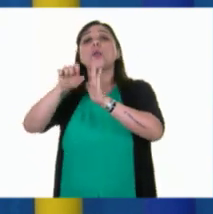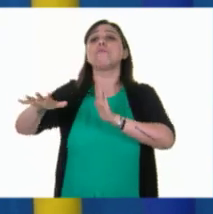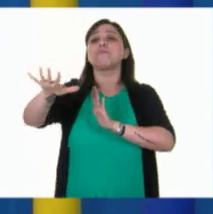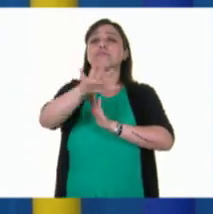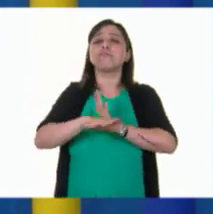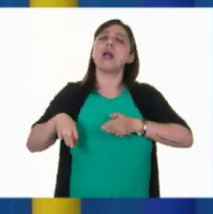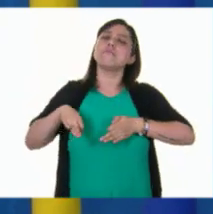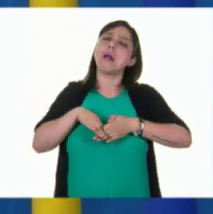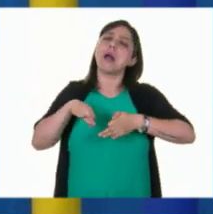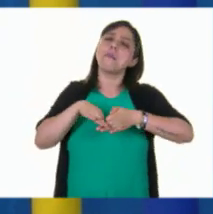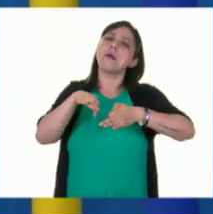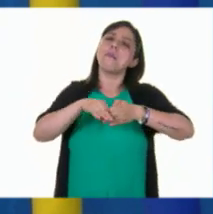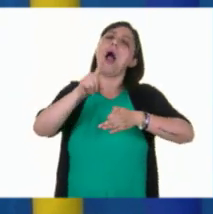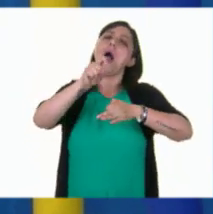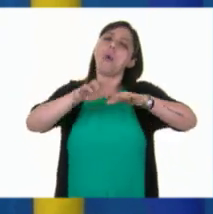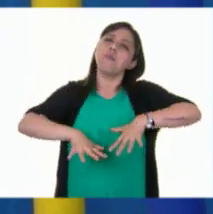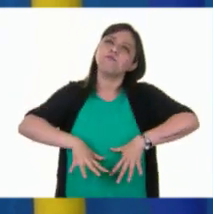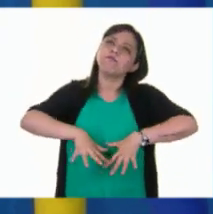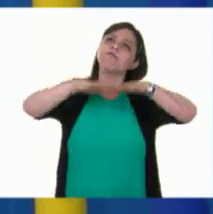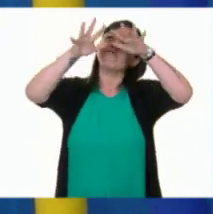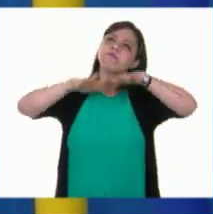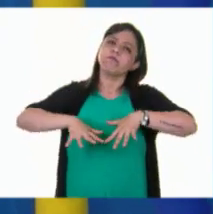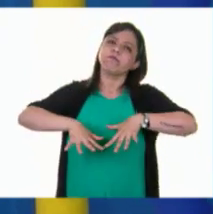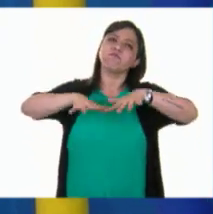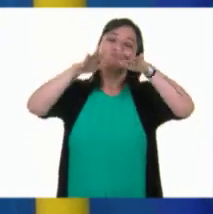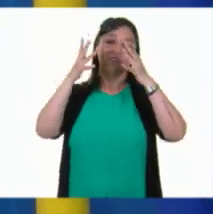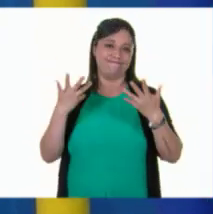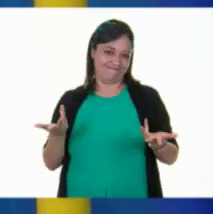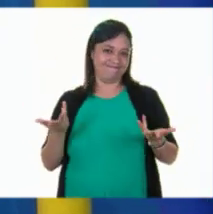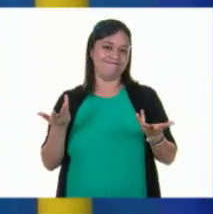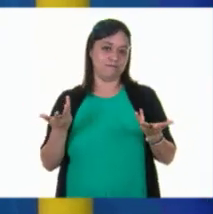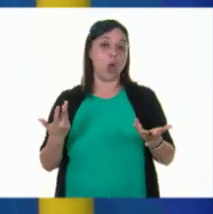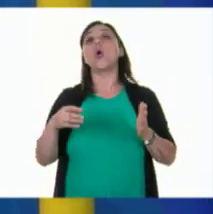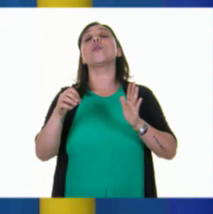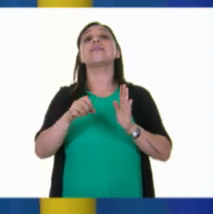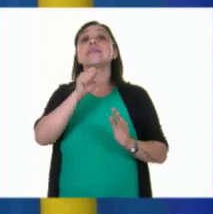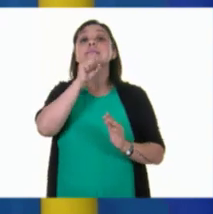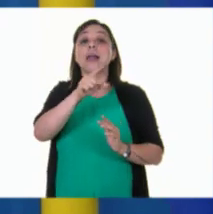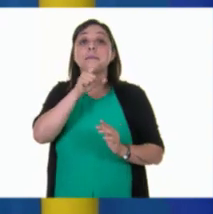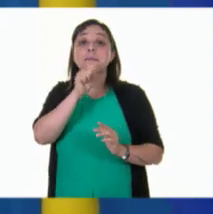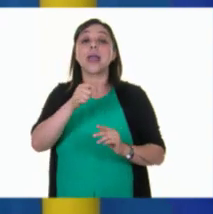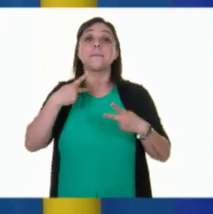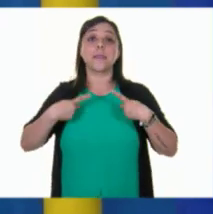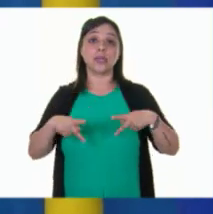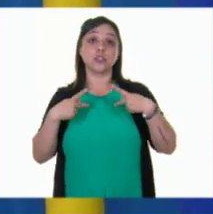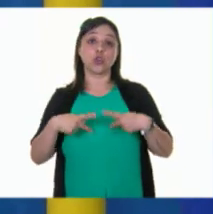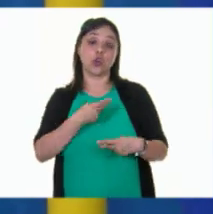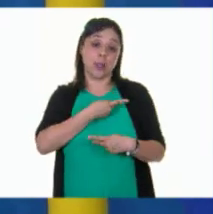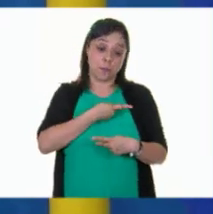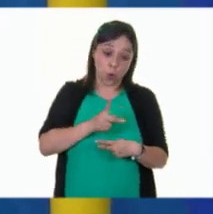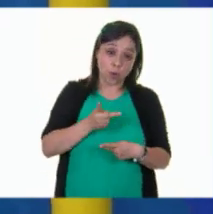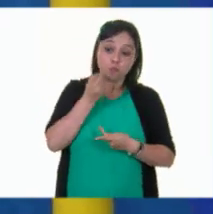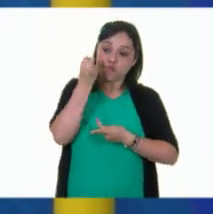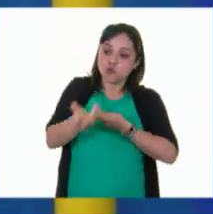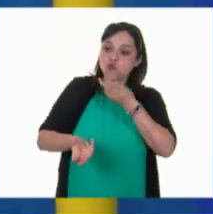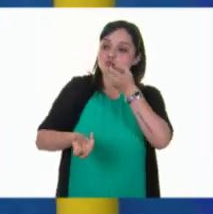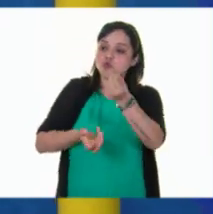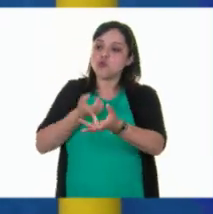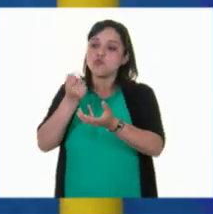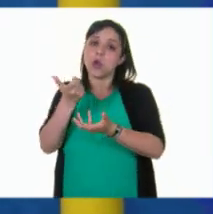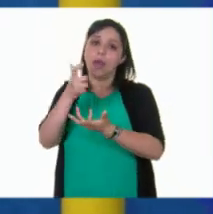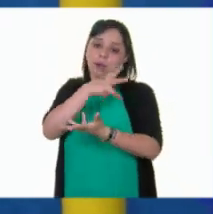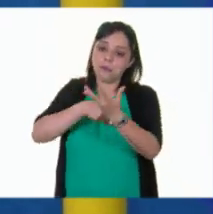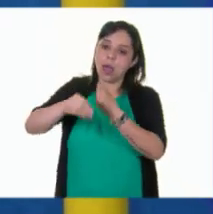frecuencia. También se tendría que propiciar que la gente tenga recursos económicos para poder construir viviendas con